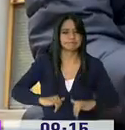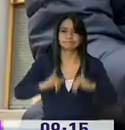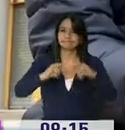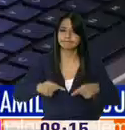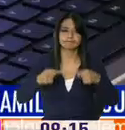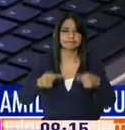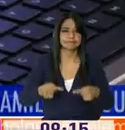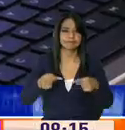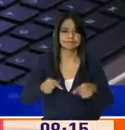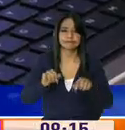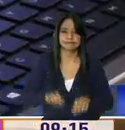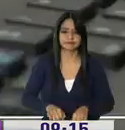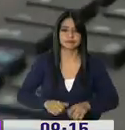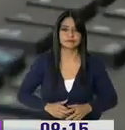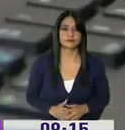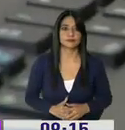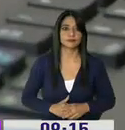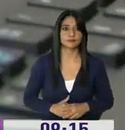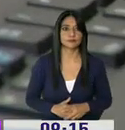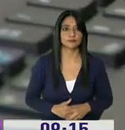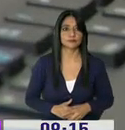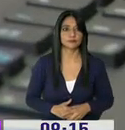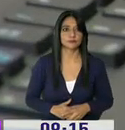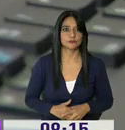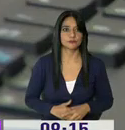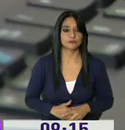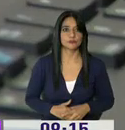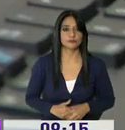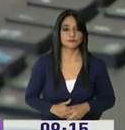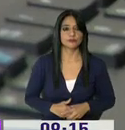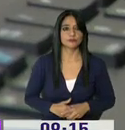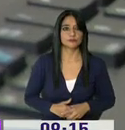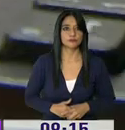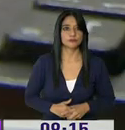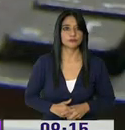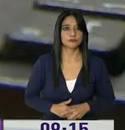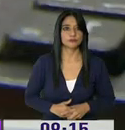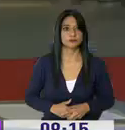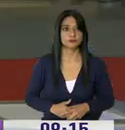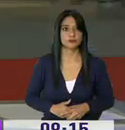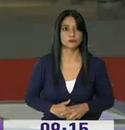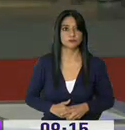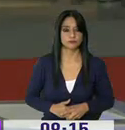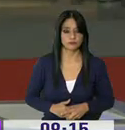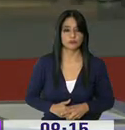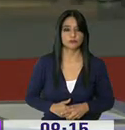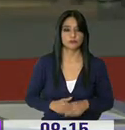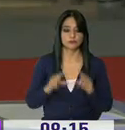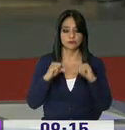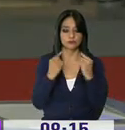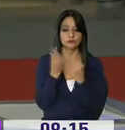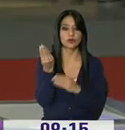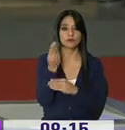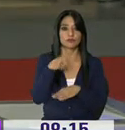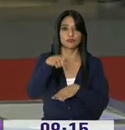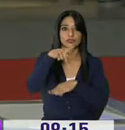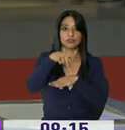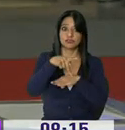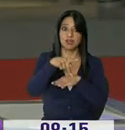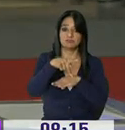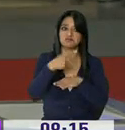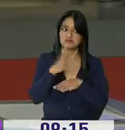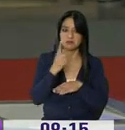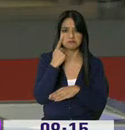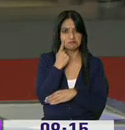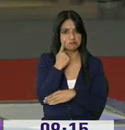recurrente. Con la realización de Catherine Aguirre, informó Sara Naranjo. Un grupo de jóvenes profesionales crearon un